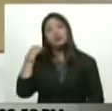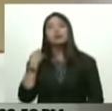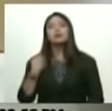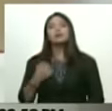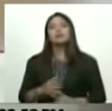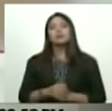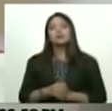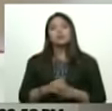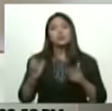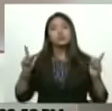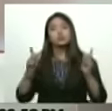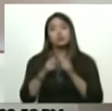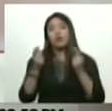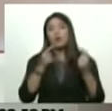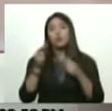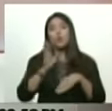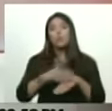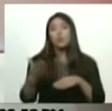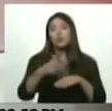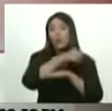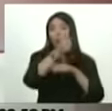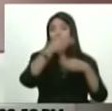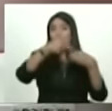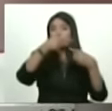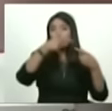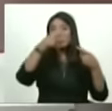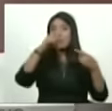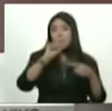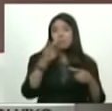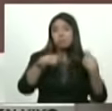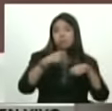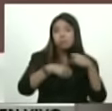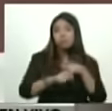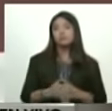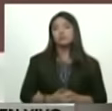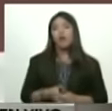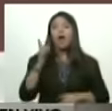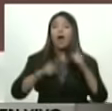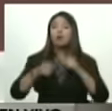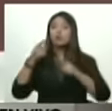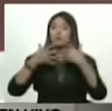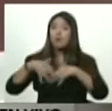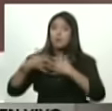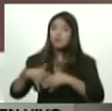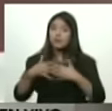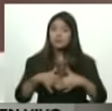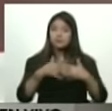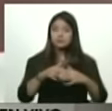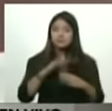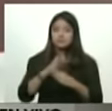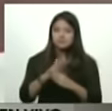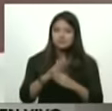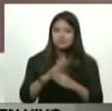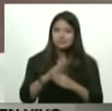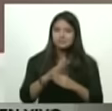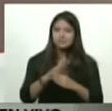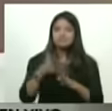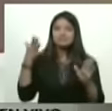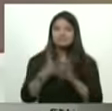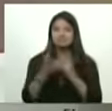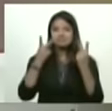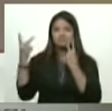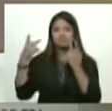reducción económica generada de la caída de los precios del petróleo. Quizás algunos empresarios todavía están jugando. Bien, amigos, es lo que sucede hasta ahora en